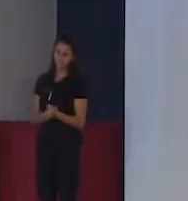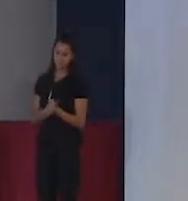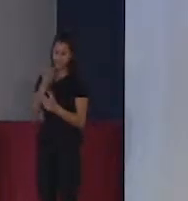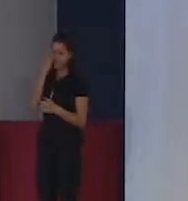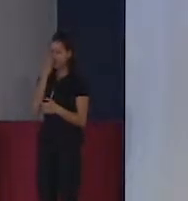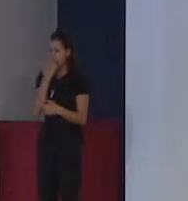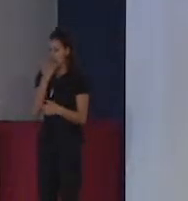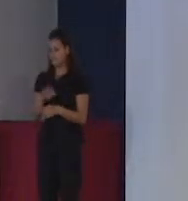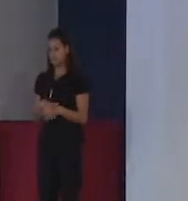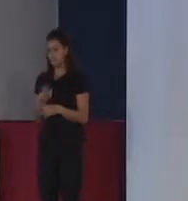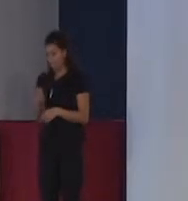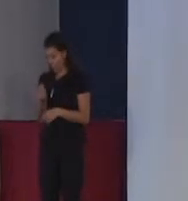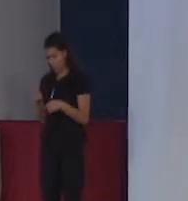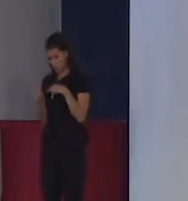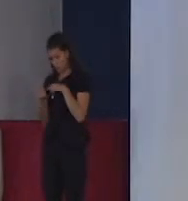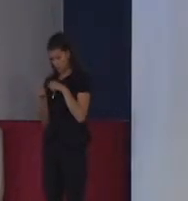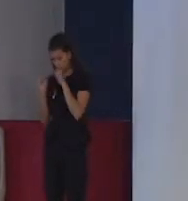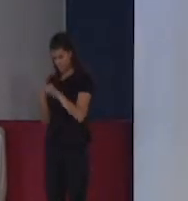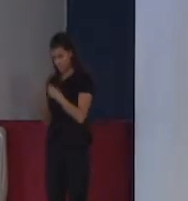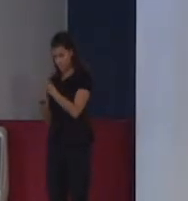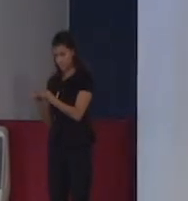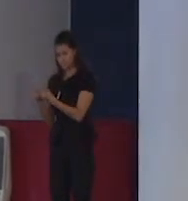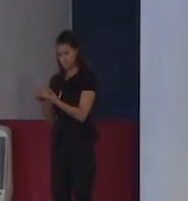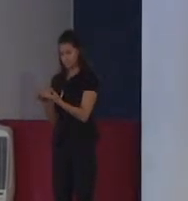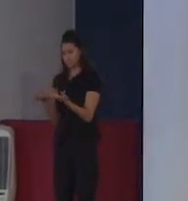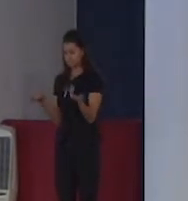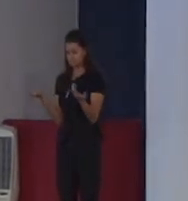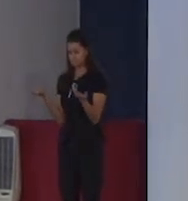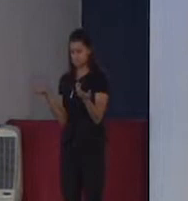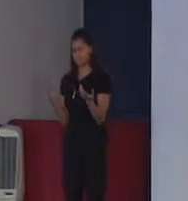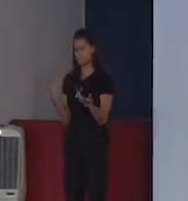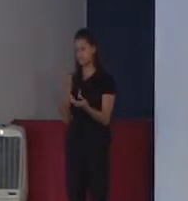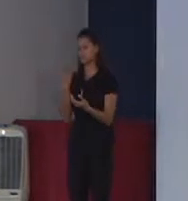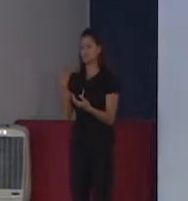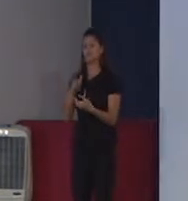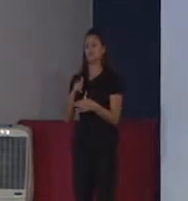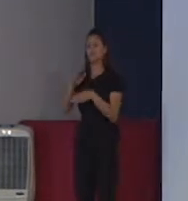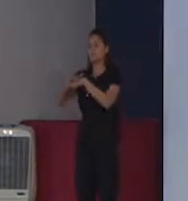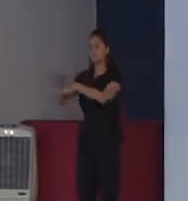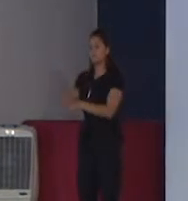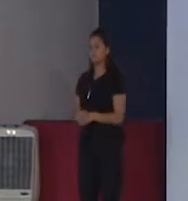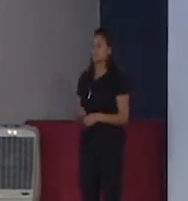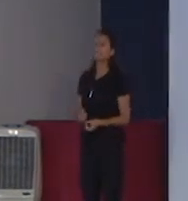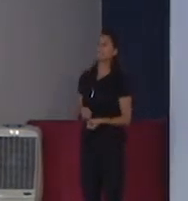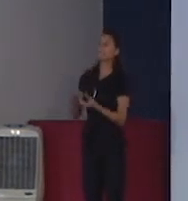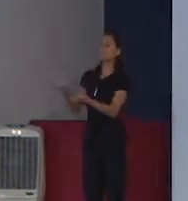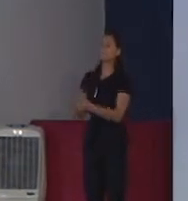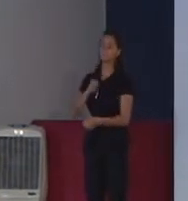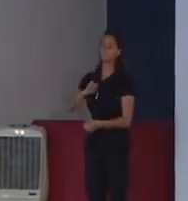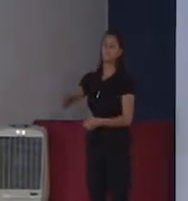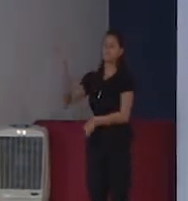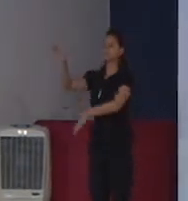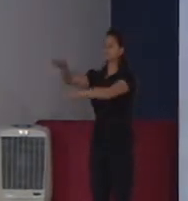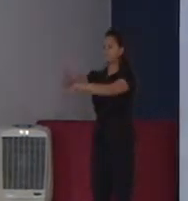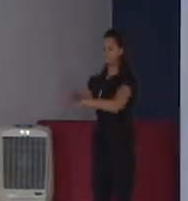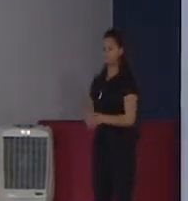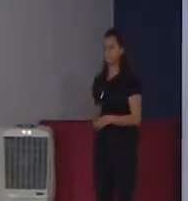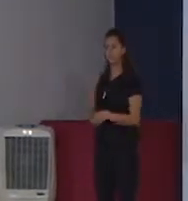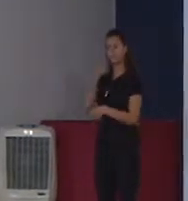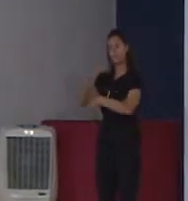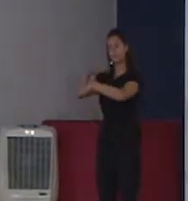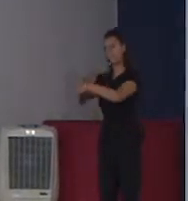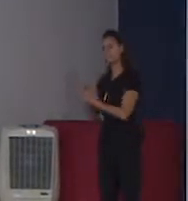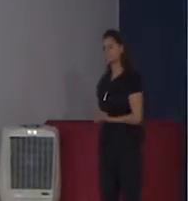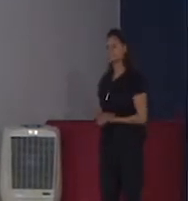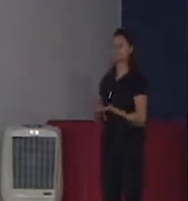ejemplo, entre poquitico no vamos a poder, nosotros hemos llamado ya y hemos mandado el punto de vista de petición y todo esto, que el médico tenga mucho cuidado,